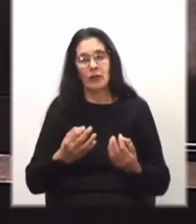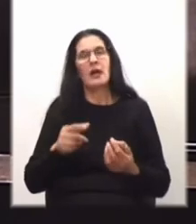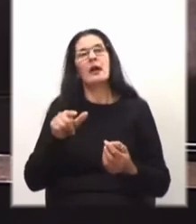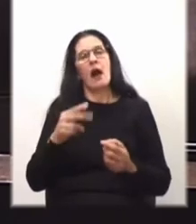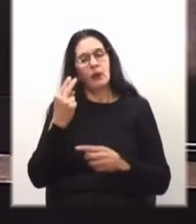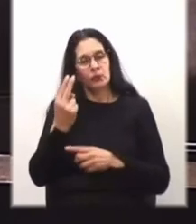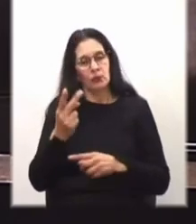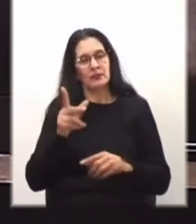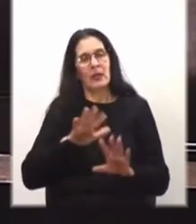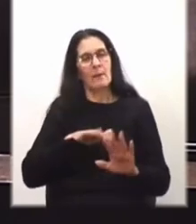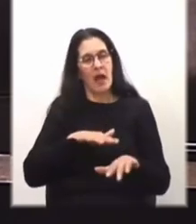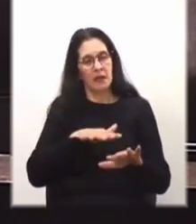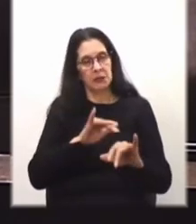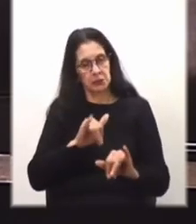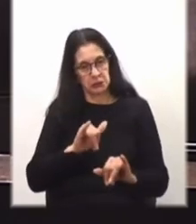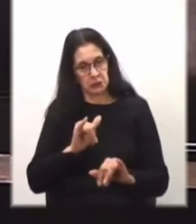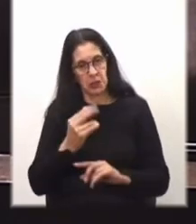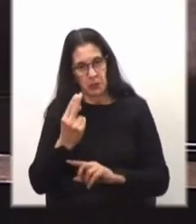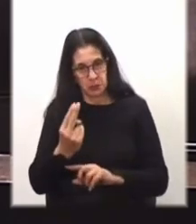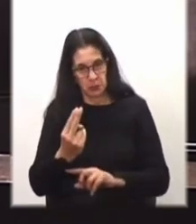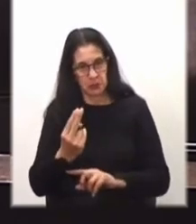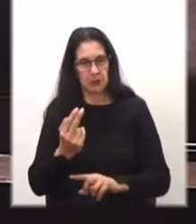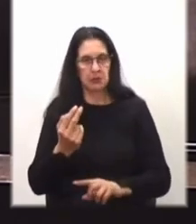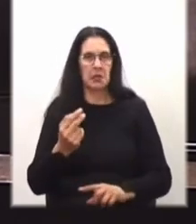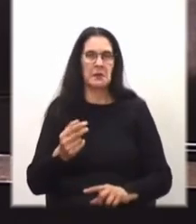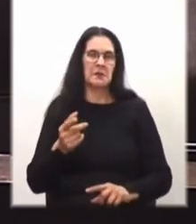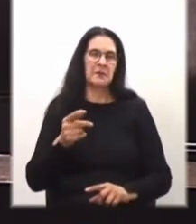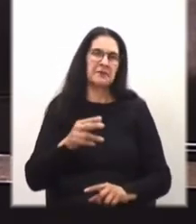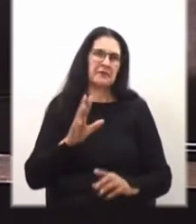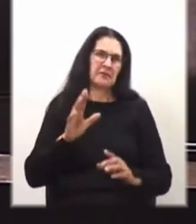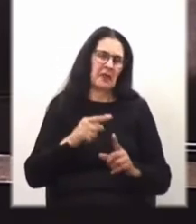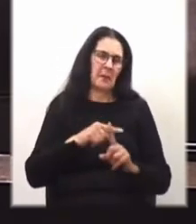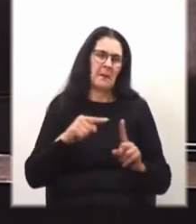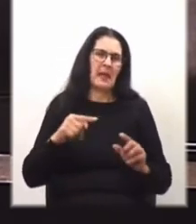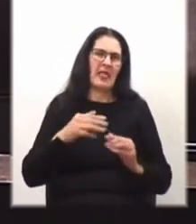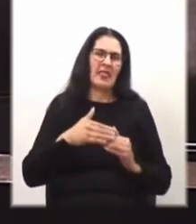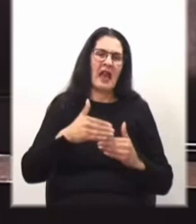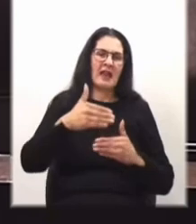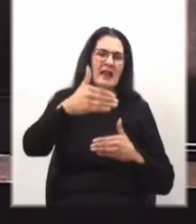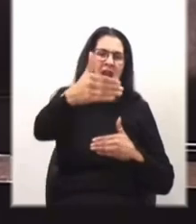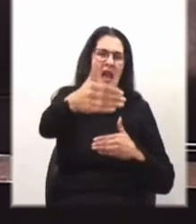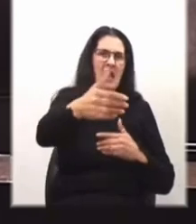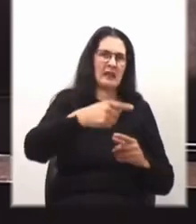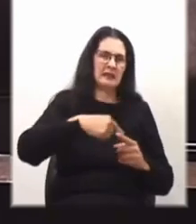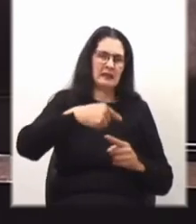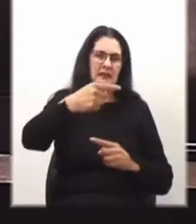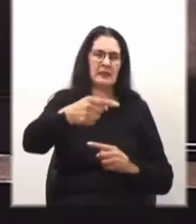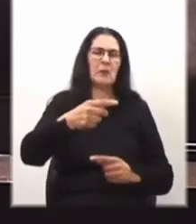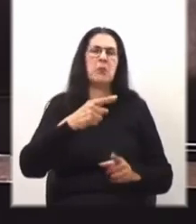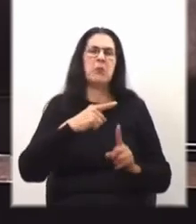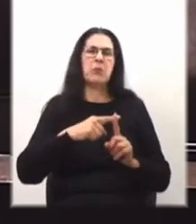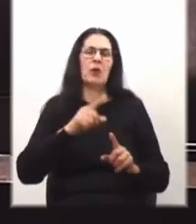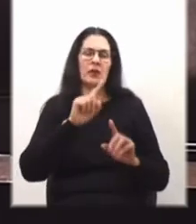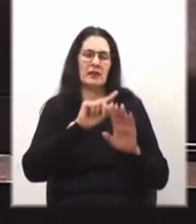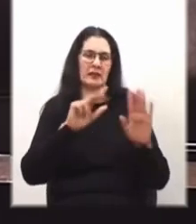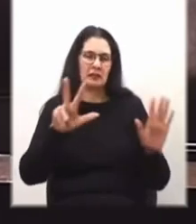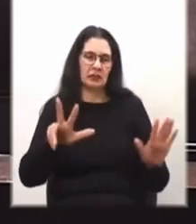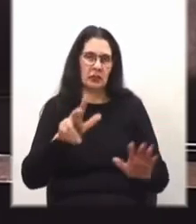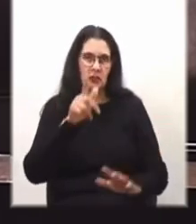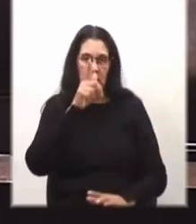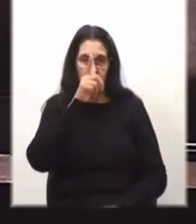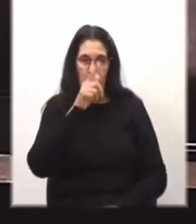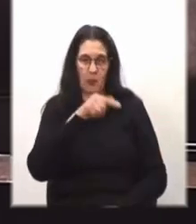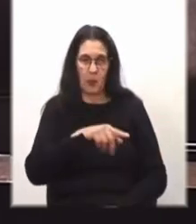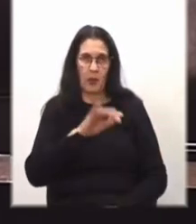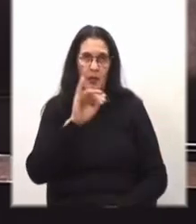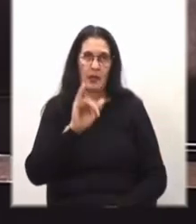se autorizó usando media calle, teníamos que usar media calle por 18 y también por Boulevard Artigas.